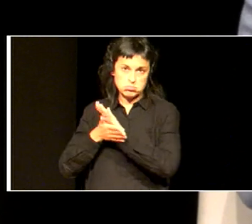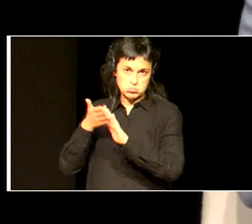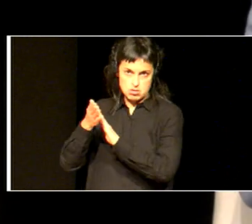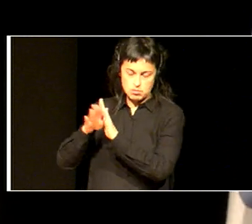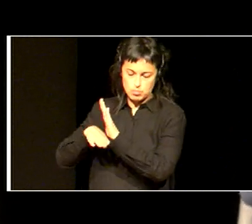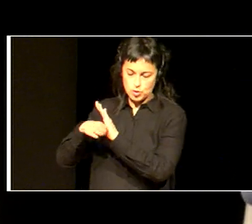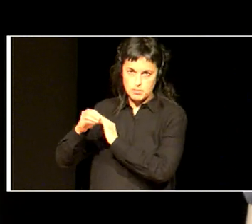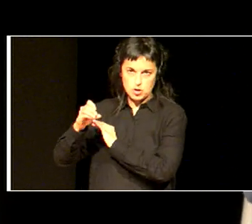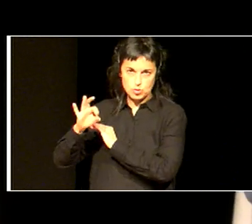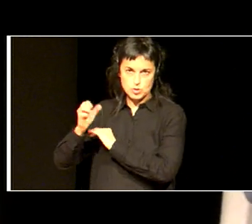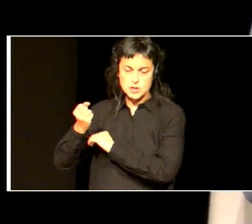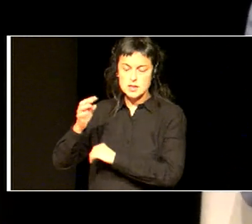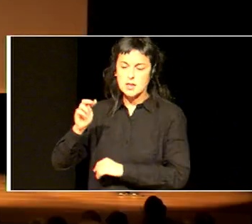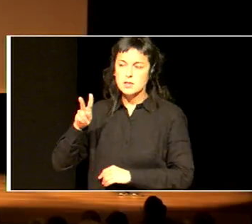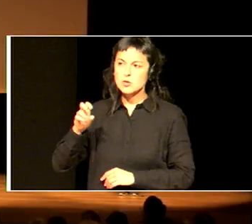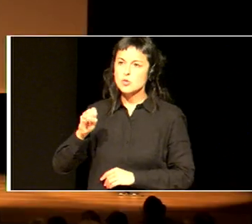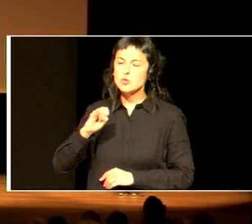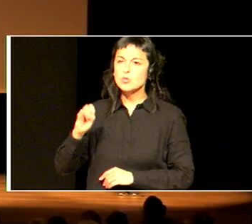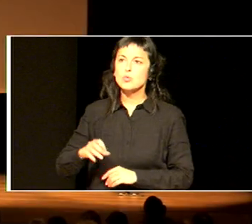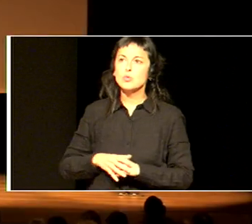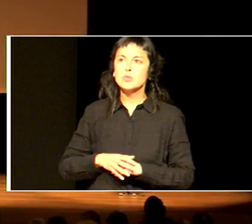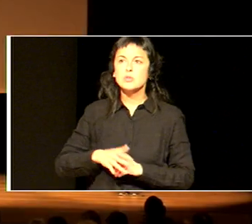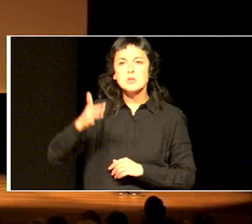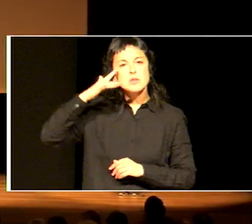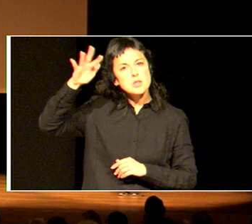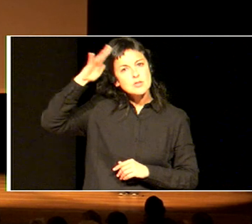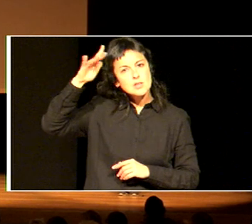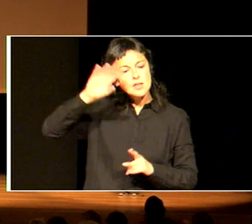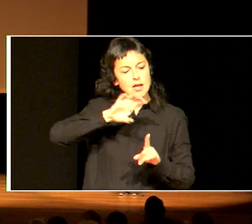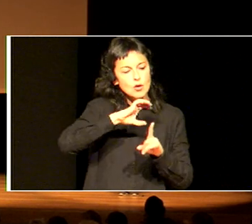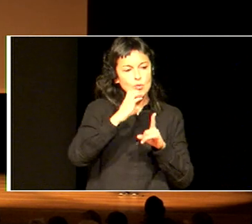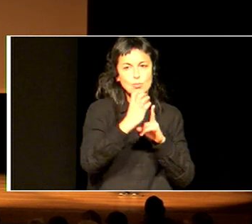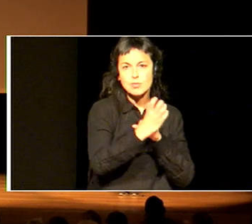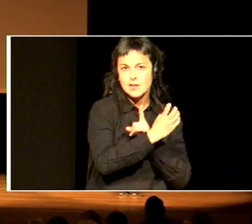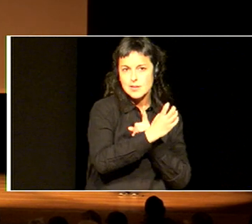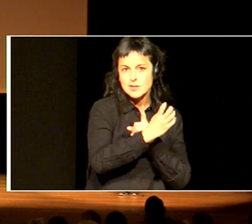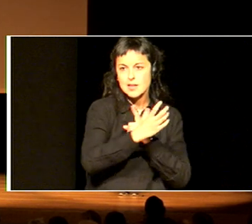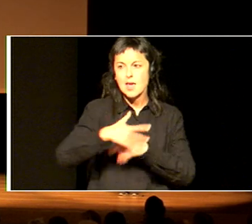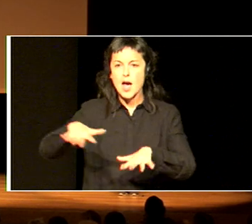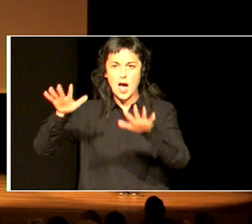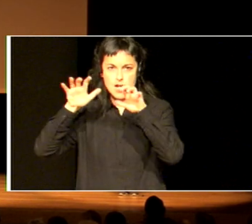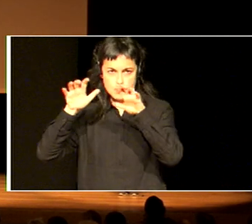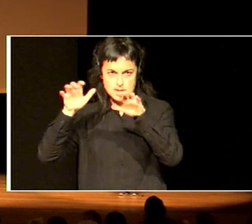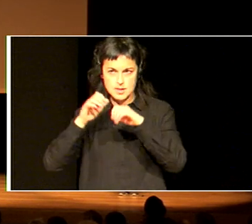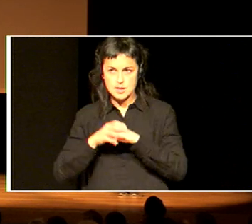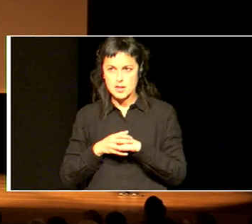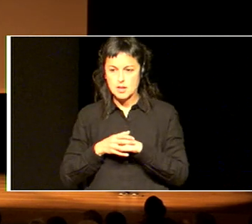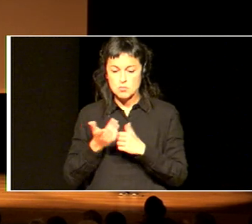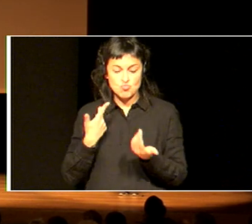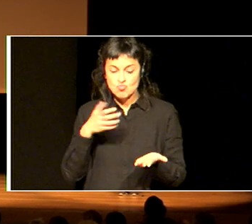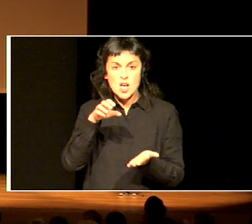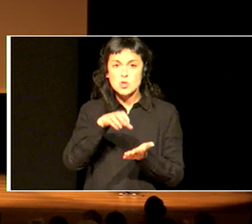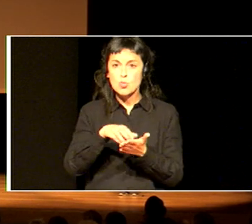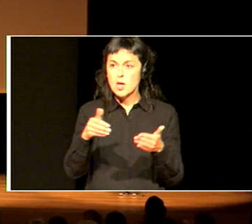tenemos la filosofía o el trabajo de comunidades de aprendizaje. Es decir, somos una escuela de puertas